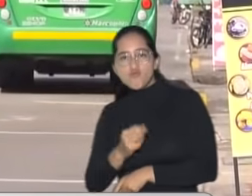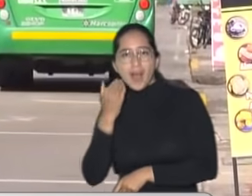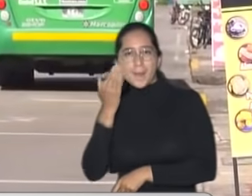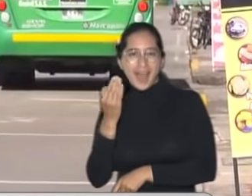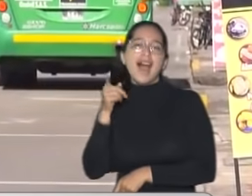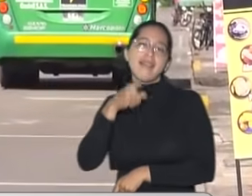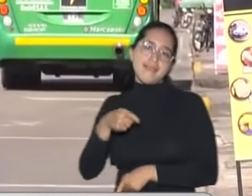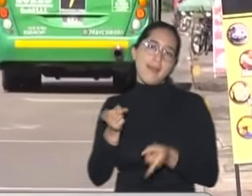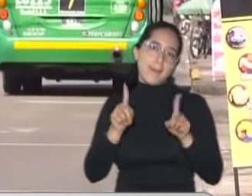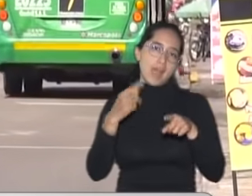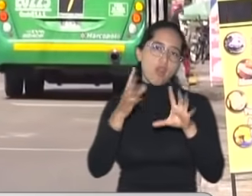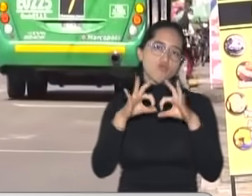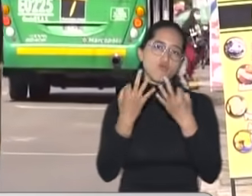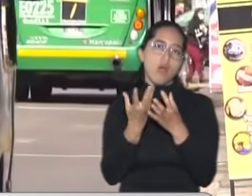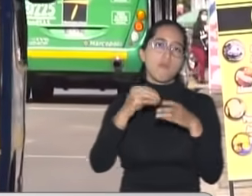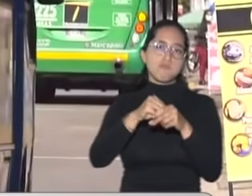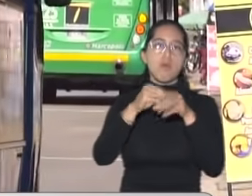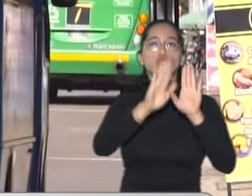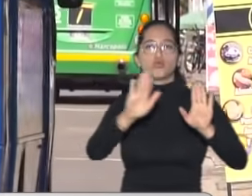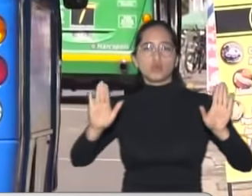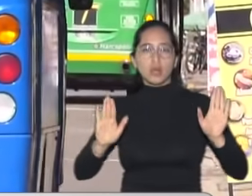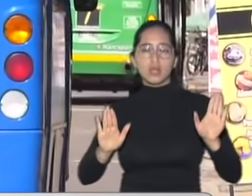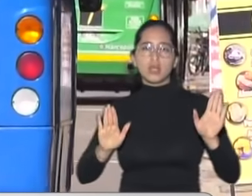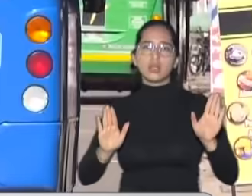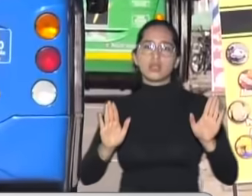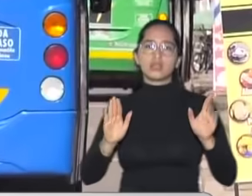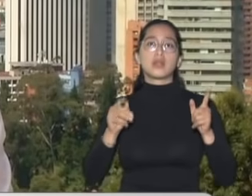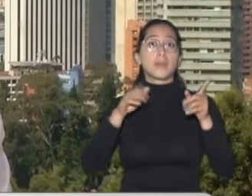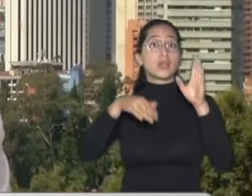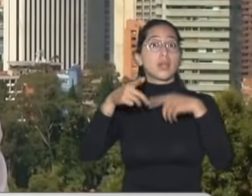el confinamiento de otras localidades. La quemando ya.